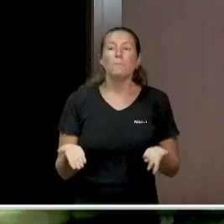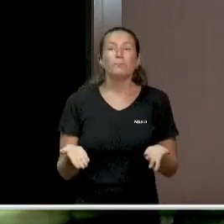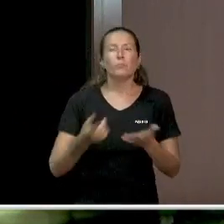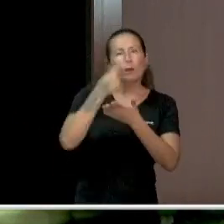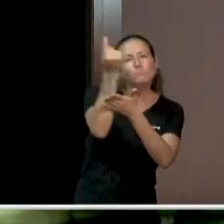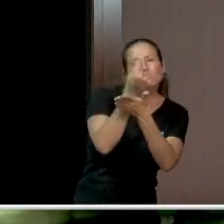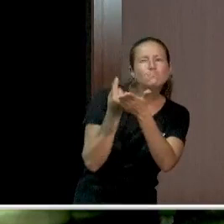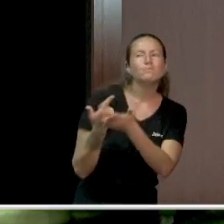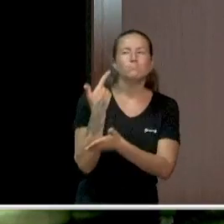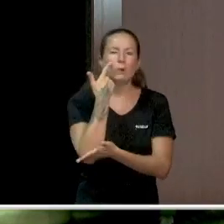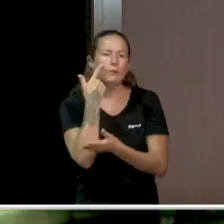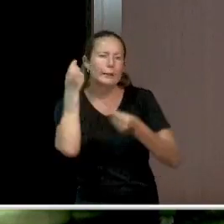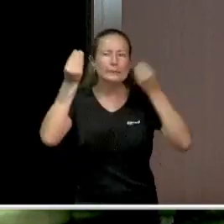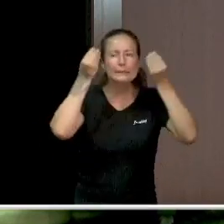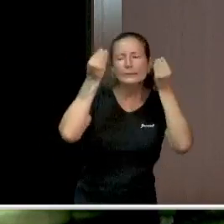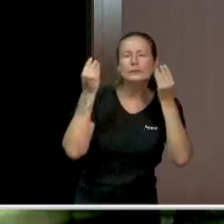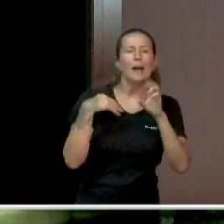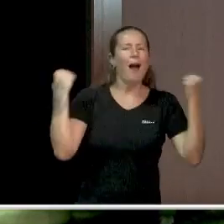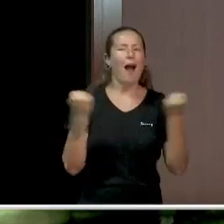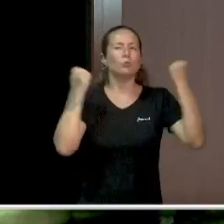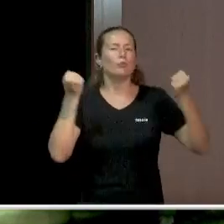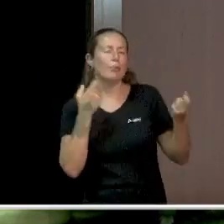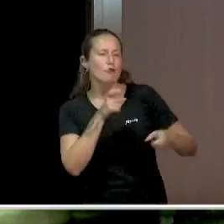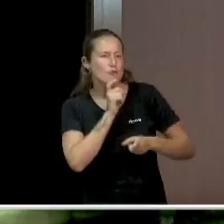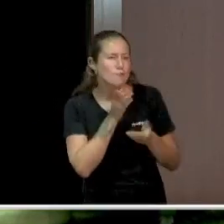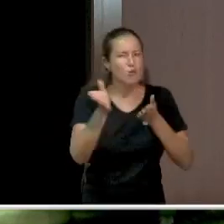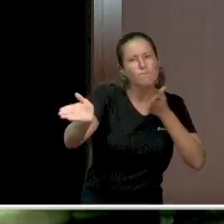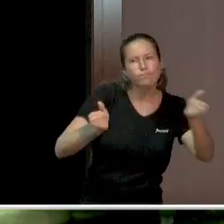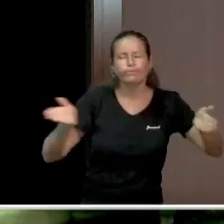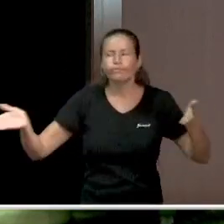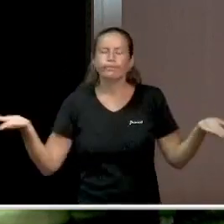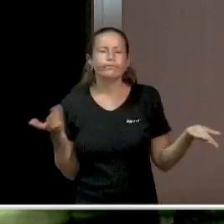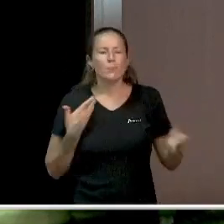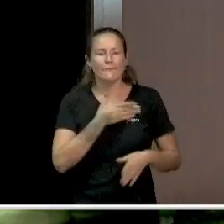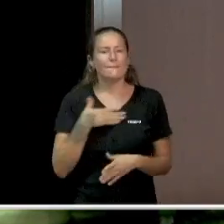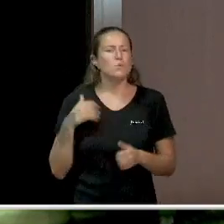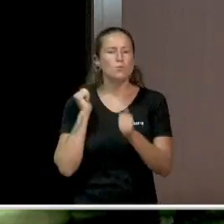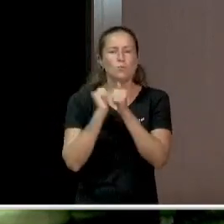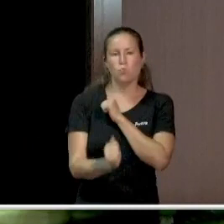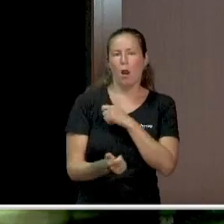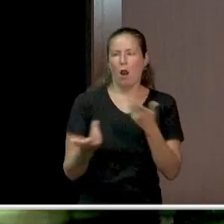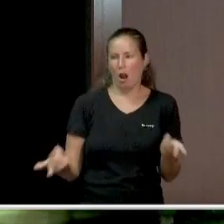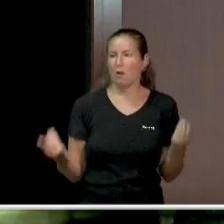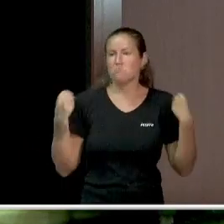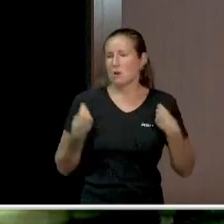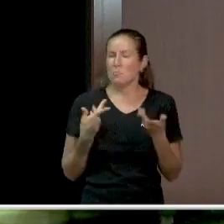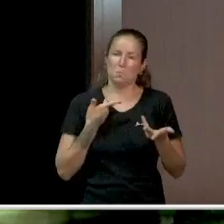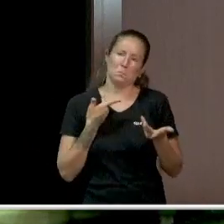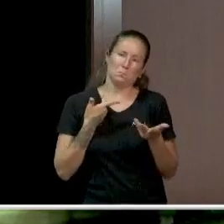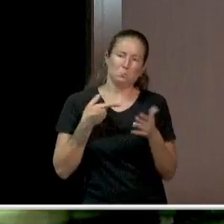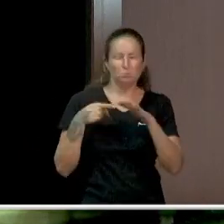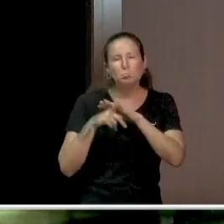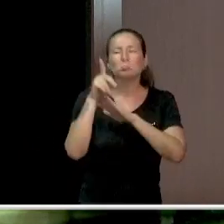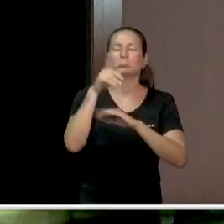diseñar de alguna manera las líneas de actuación, el sentido en el que hay que caminar.